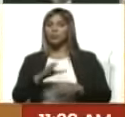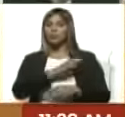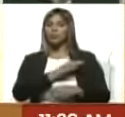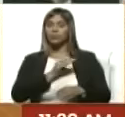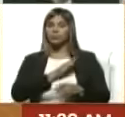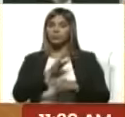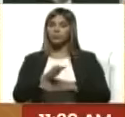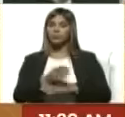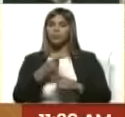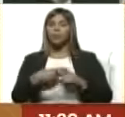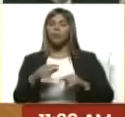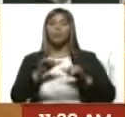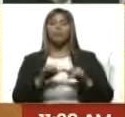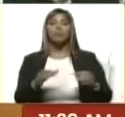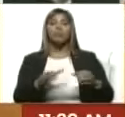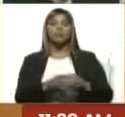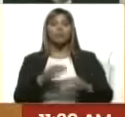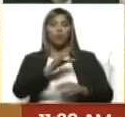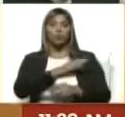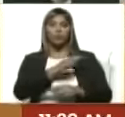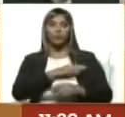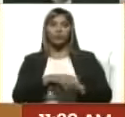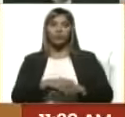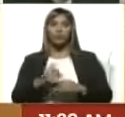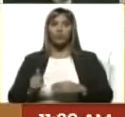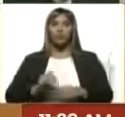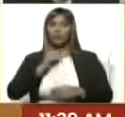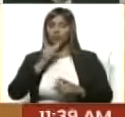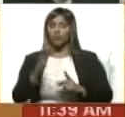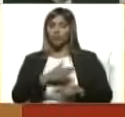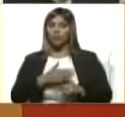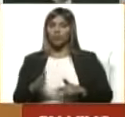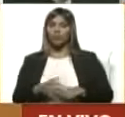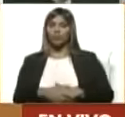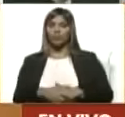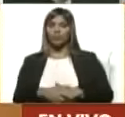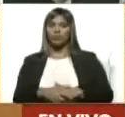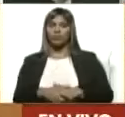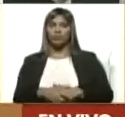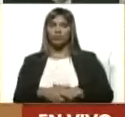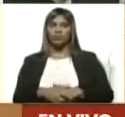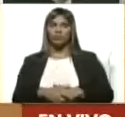van, pero son los mismos sectores opositores cargados de violencia.